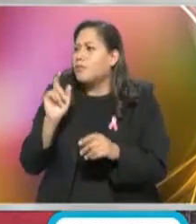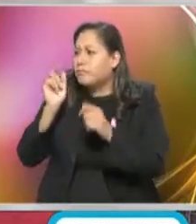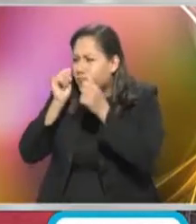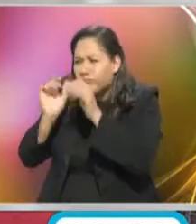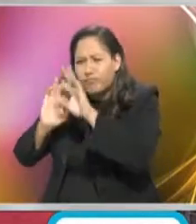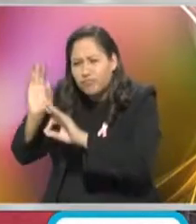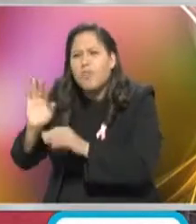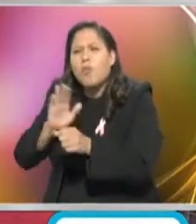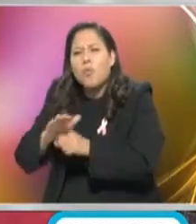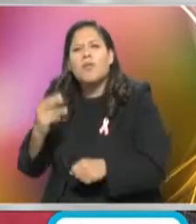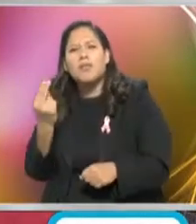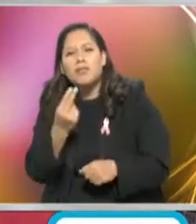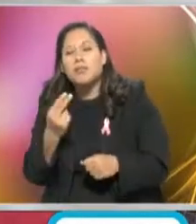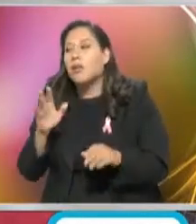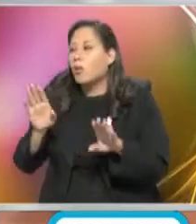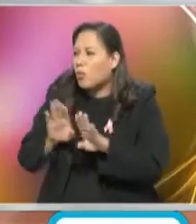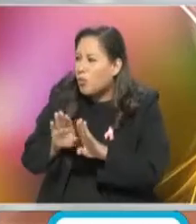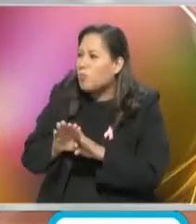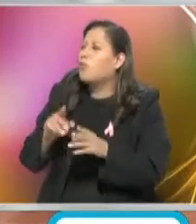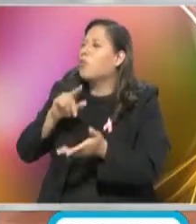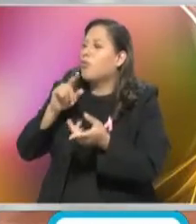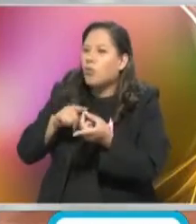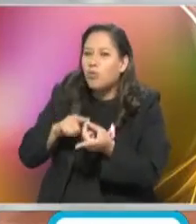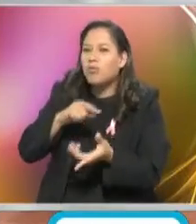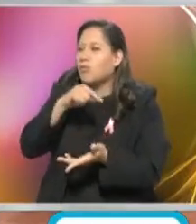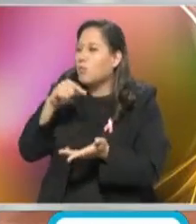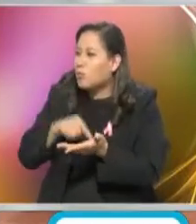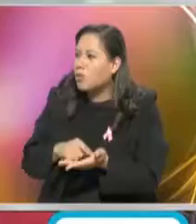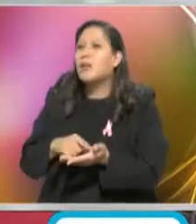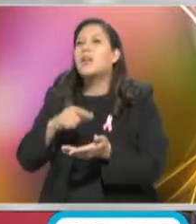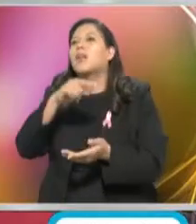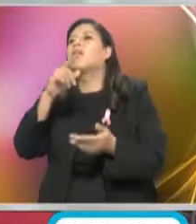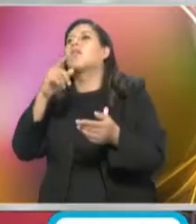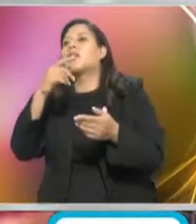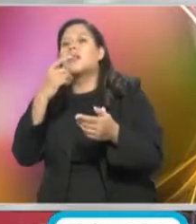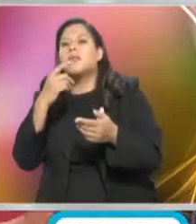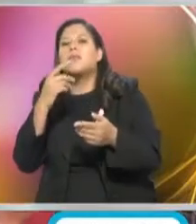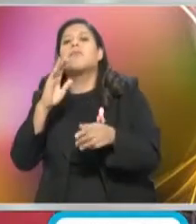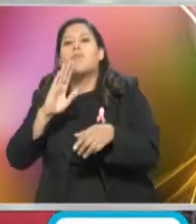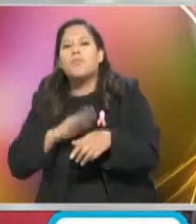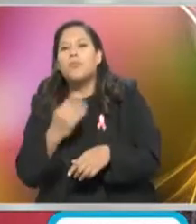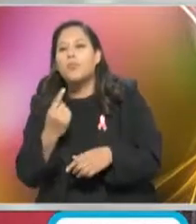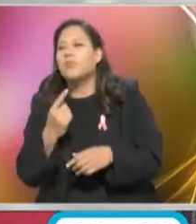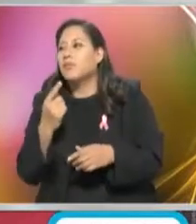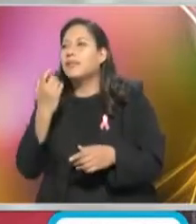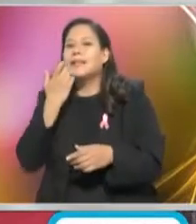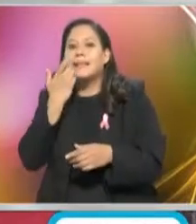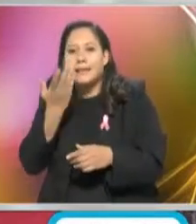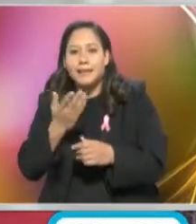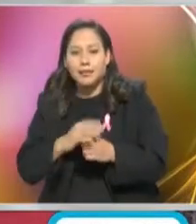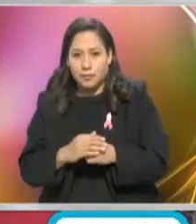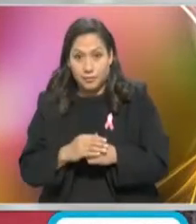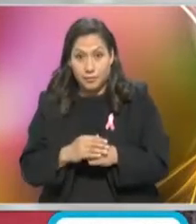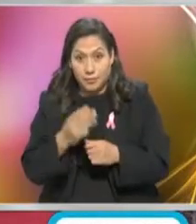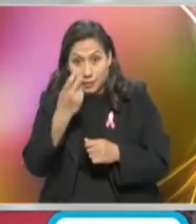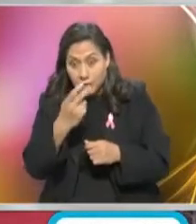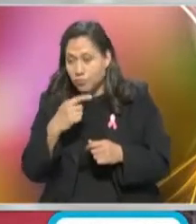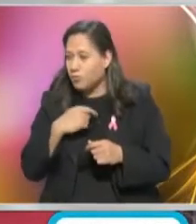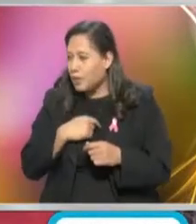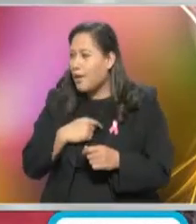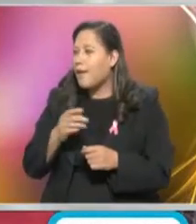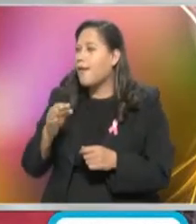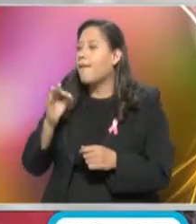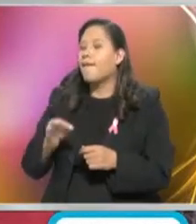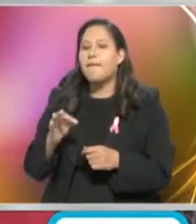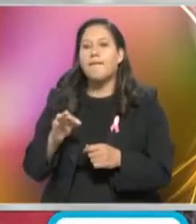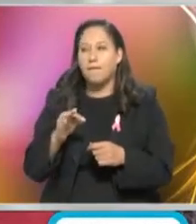satisfactor requiere el cliente, cómo lo quiere, en dónde lo quiere, a dónde lo quiere, por qué lo quiere. Y de esa manera voy a atinarle y